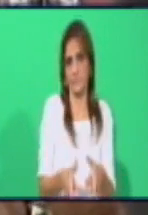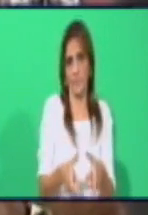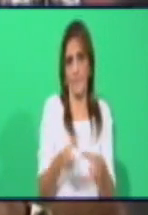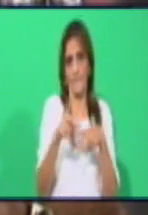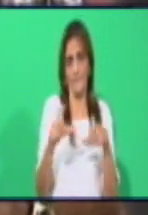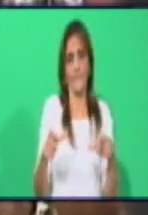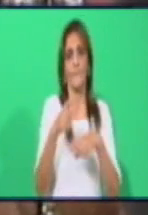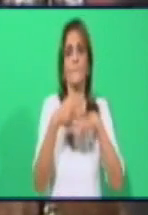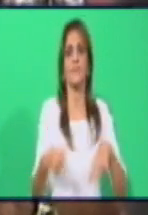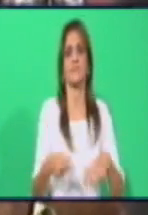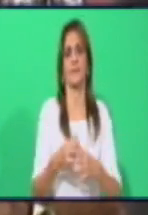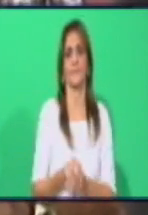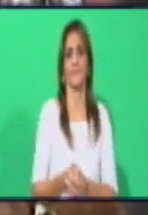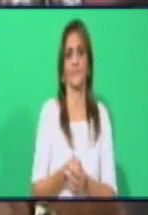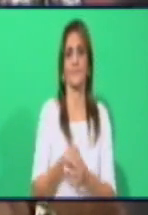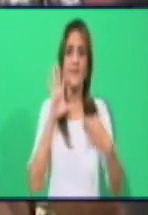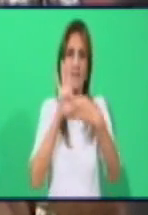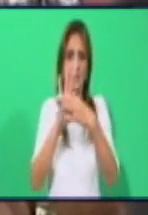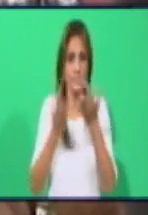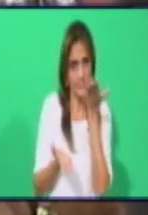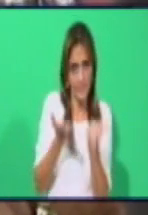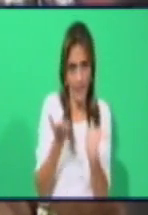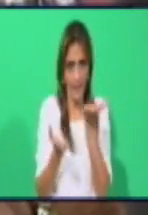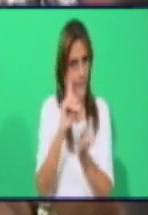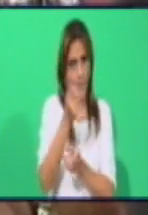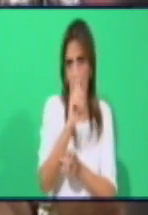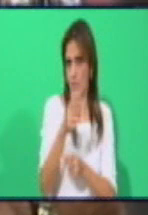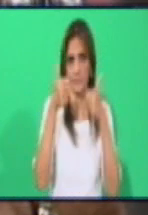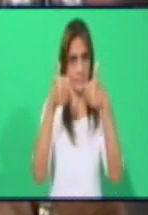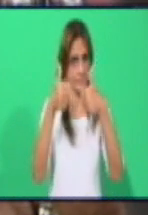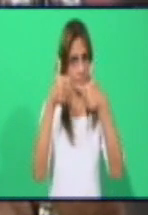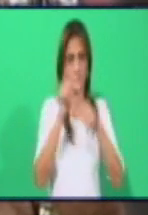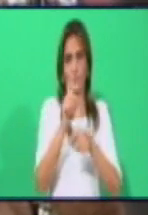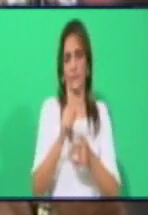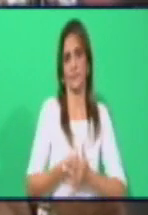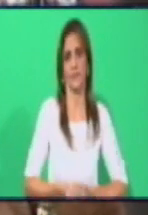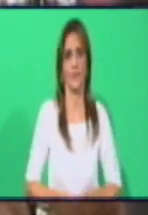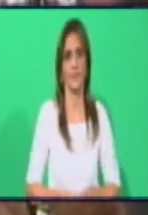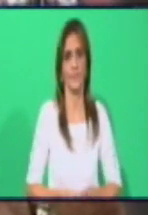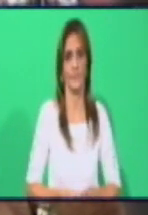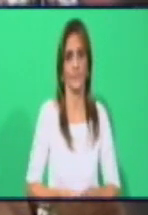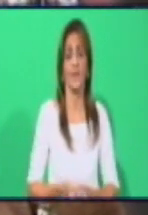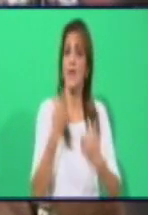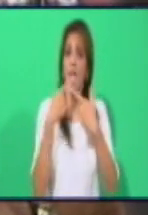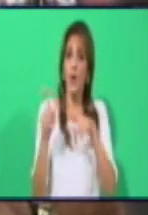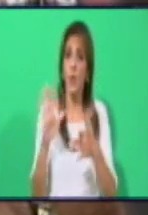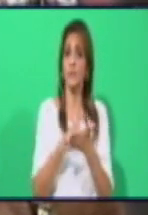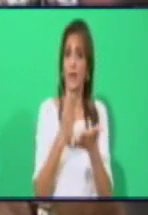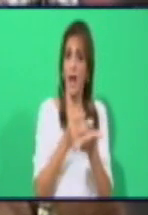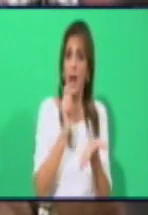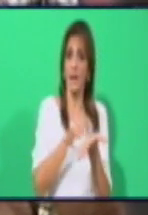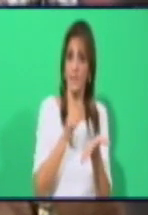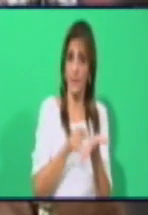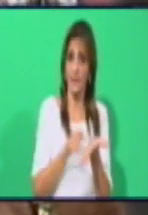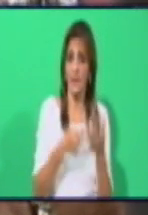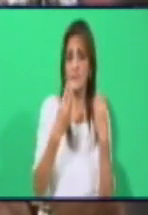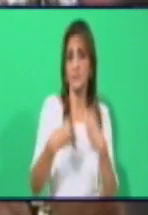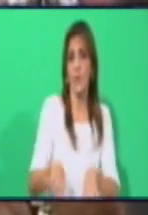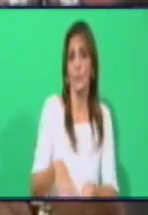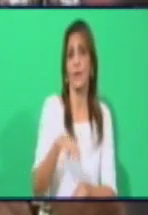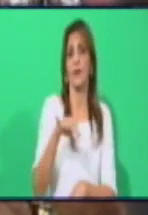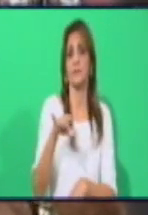gramos a la hora que se hizo la comprobación. En la bodega de Agamal se cobró de más un cliente 65 pesos. Y